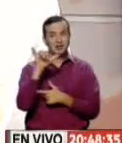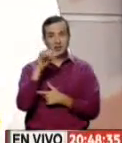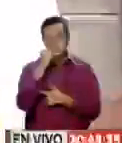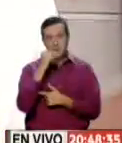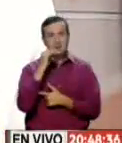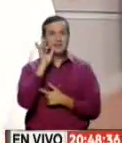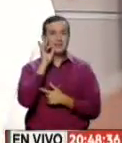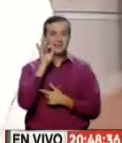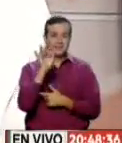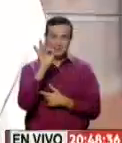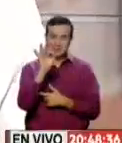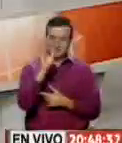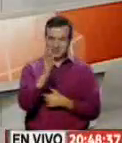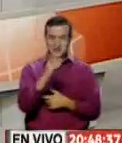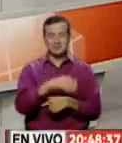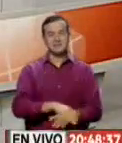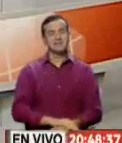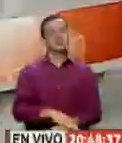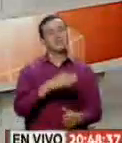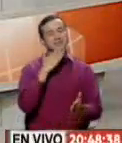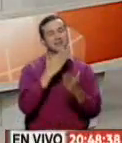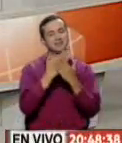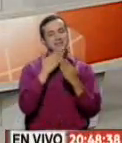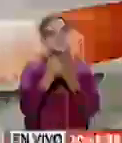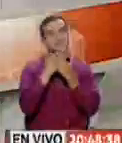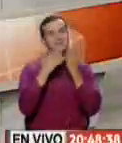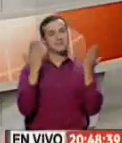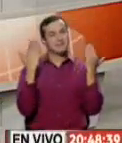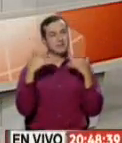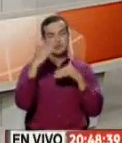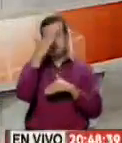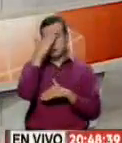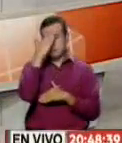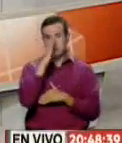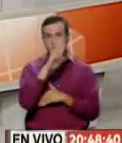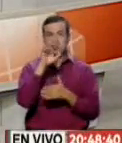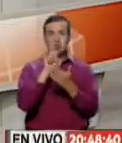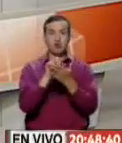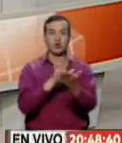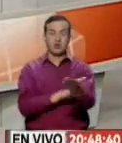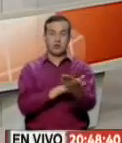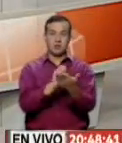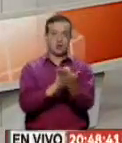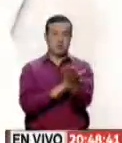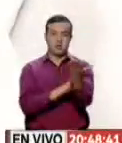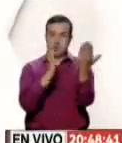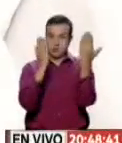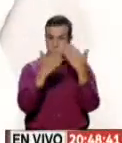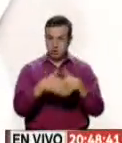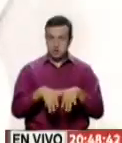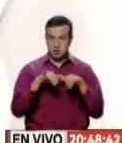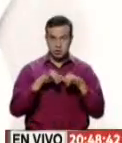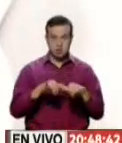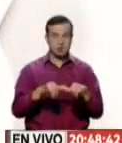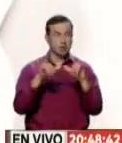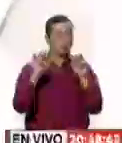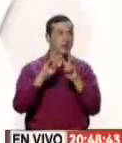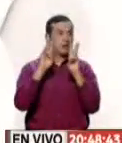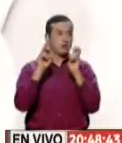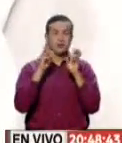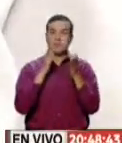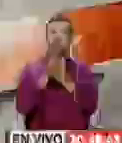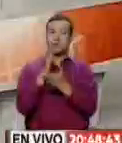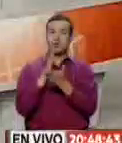Es algo chévere, rico. Muy bien, muy bien. Muchas gracias, Ángel. Bueno, entendemos también que este proyecto no queda ahí. El proyecto en el área de